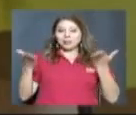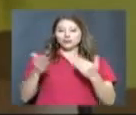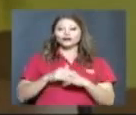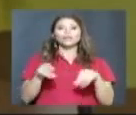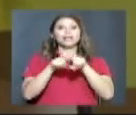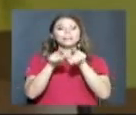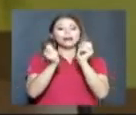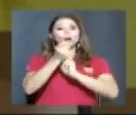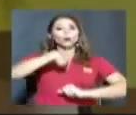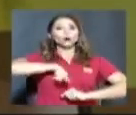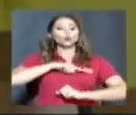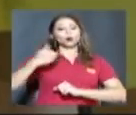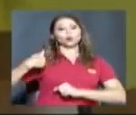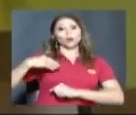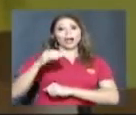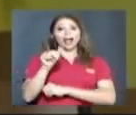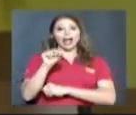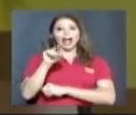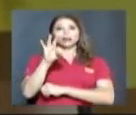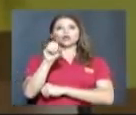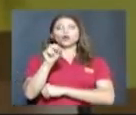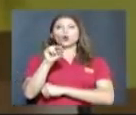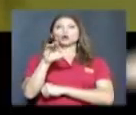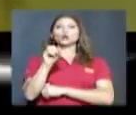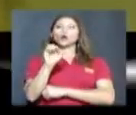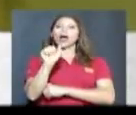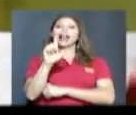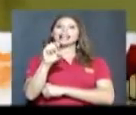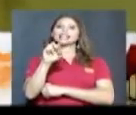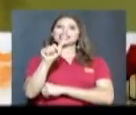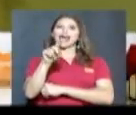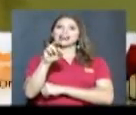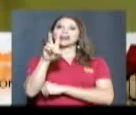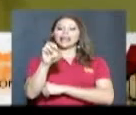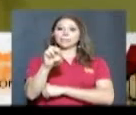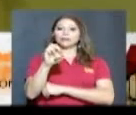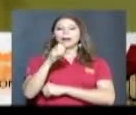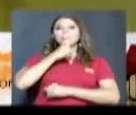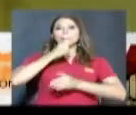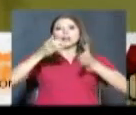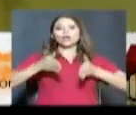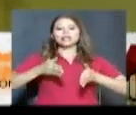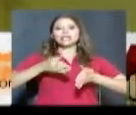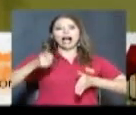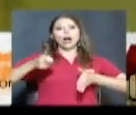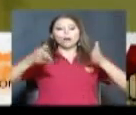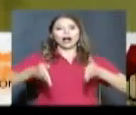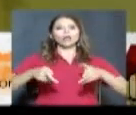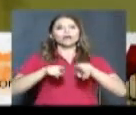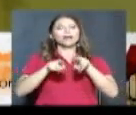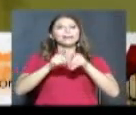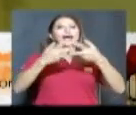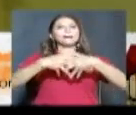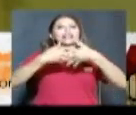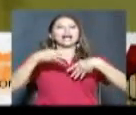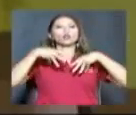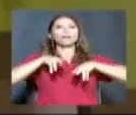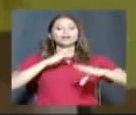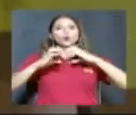nosotros a don Antonio Alexandre. Él es periodista, abogado y además es empresario de medios. Tenemos